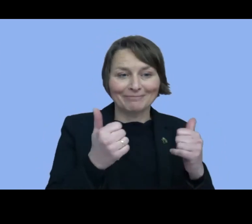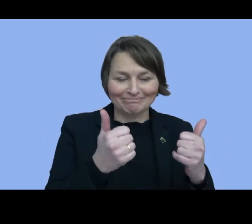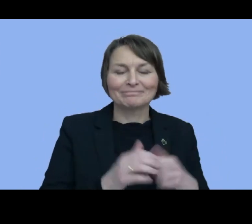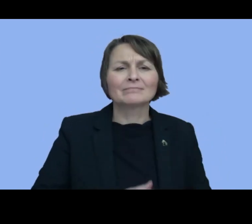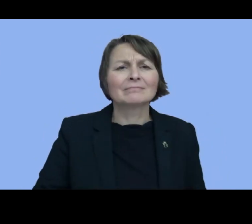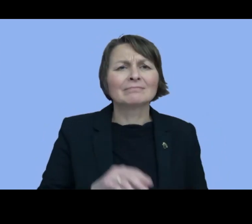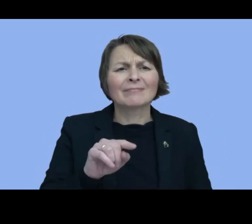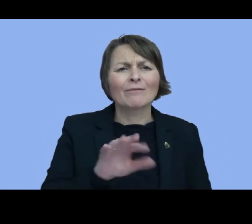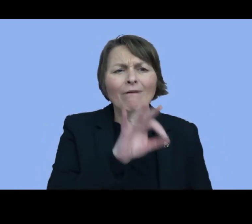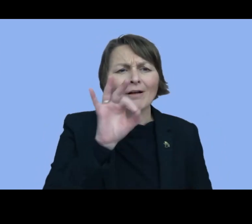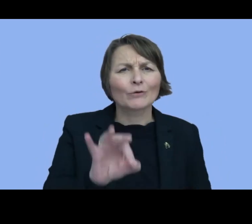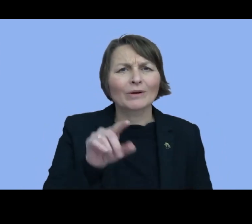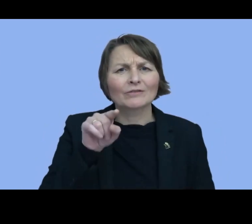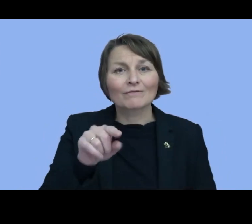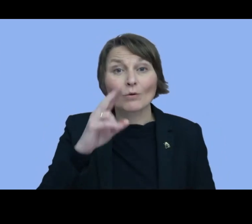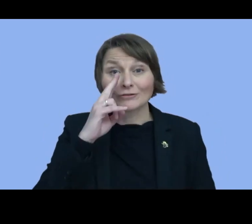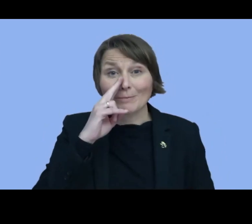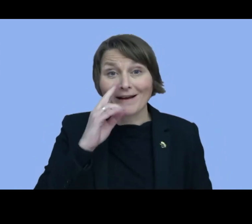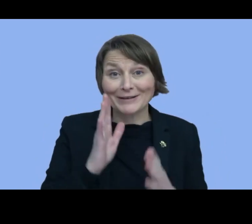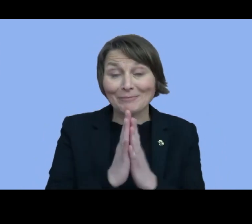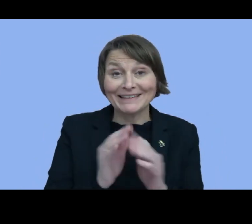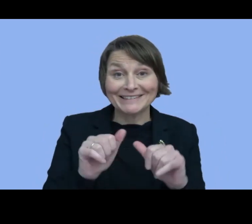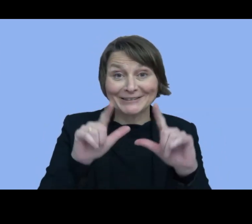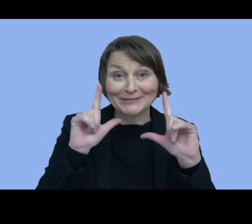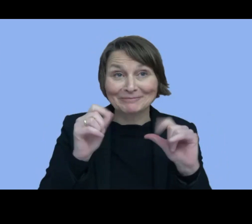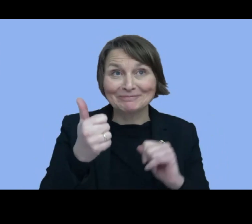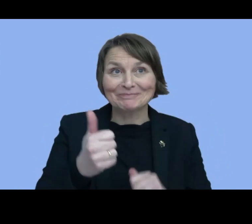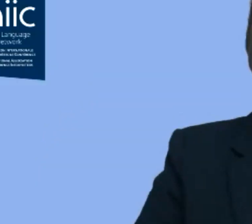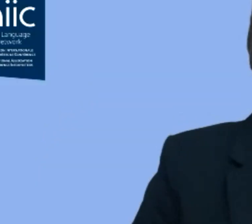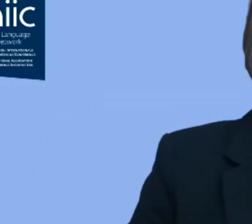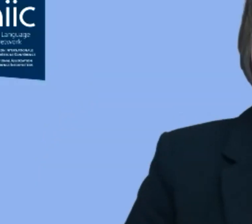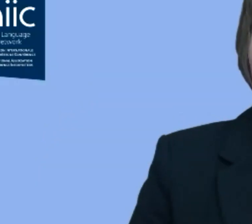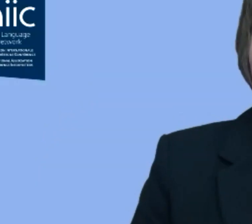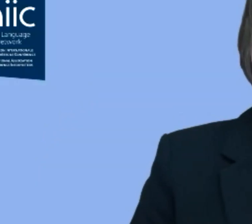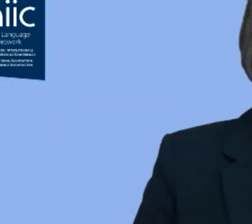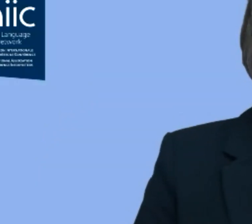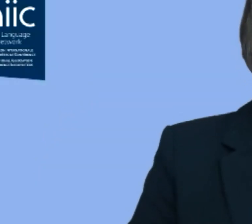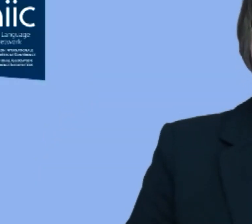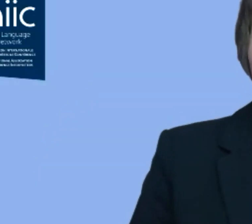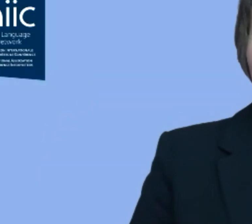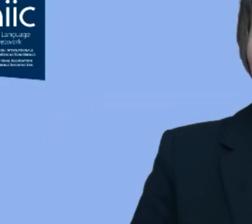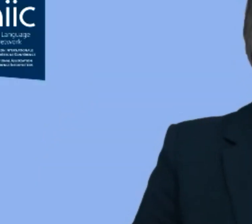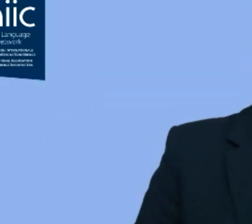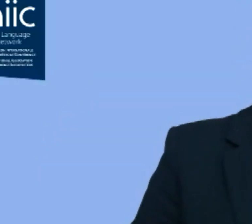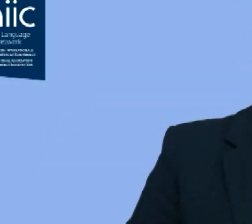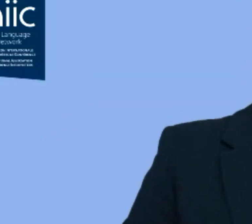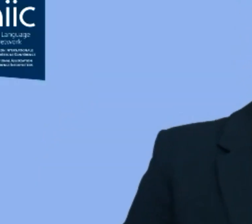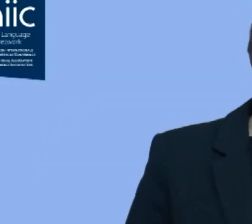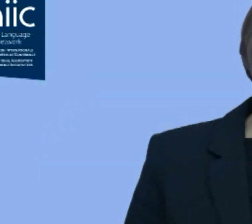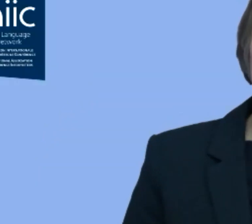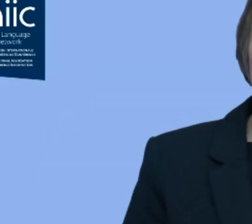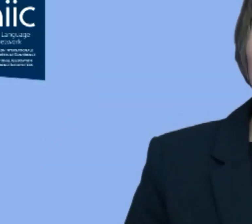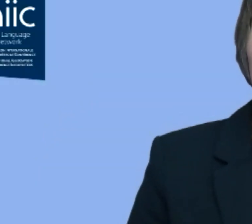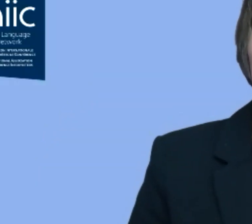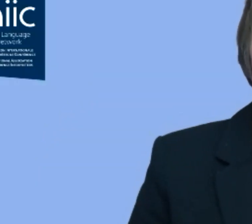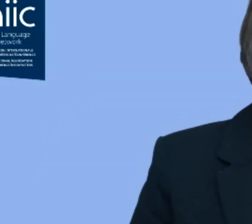Great, thank you for that Pues clarification. muchas gracias por esta aclaración, profesor Rathman. La siguiente pregunta es